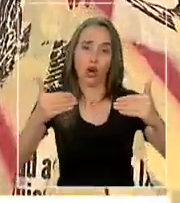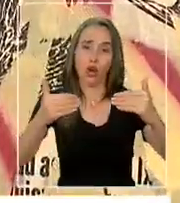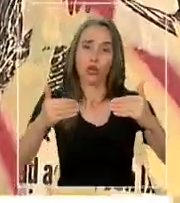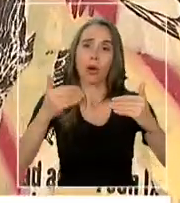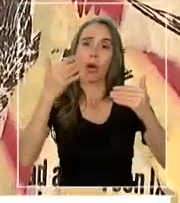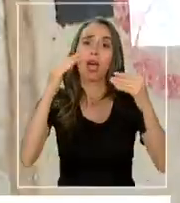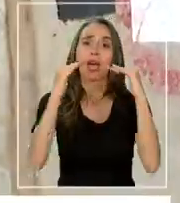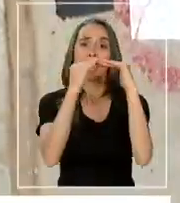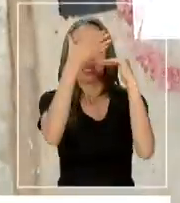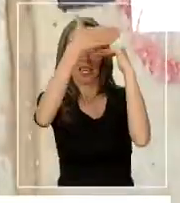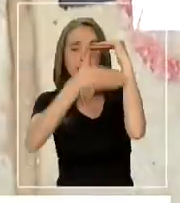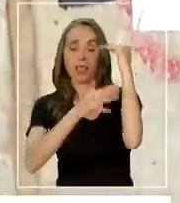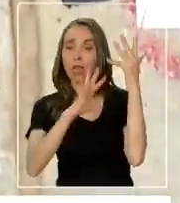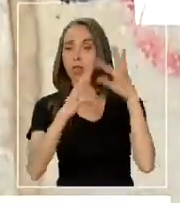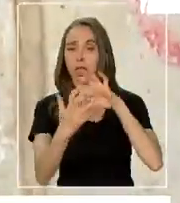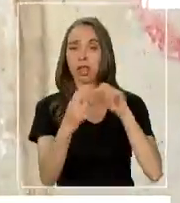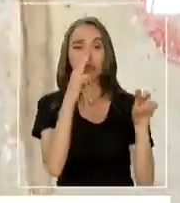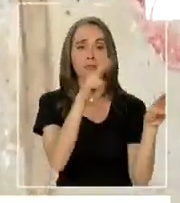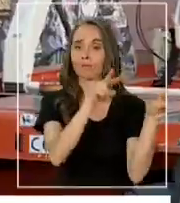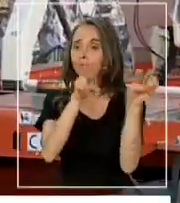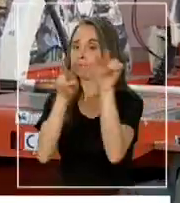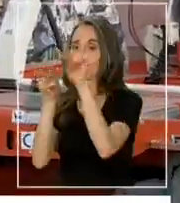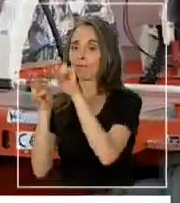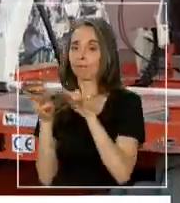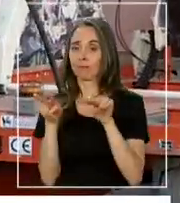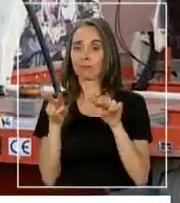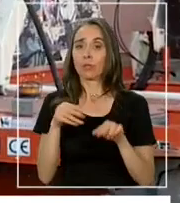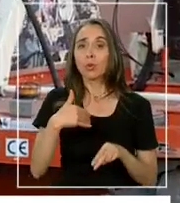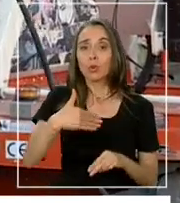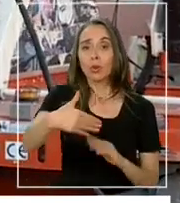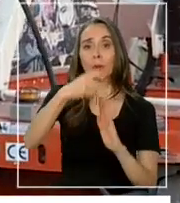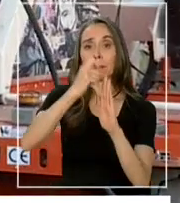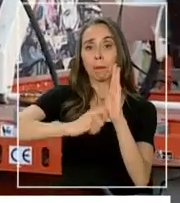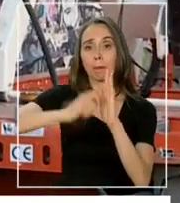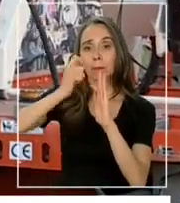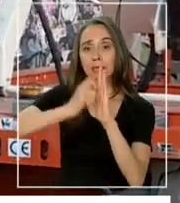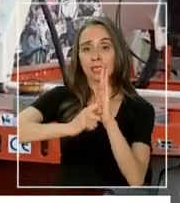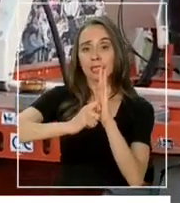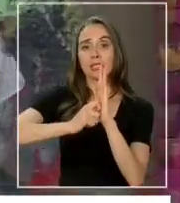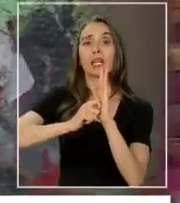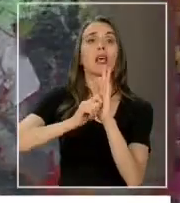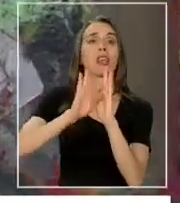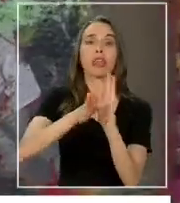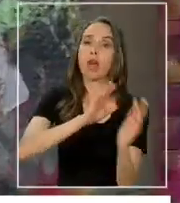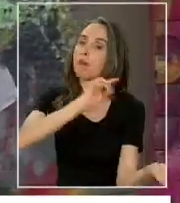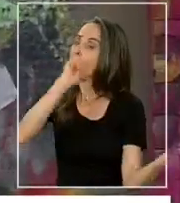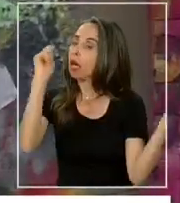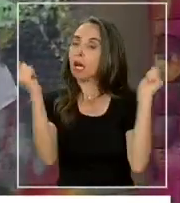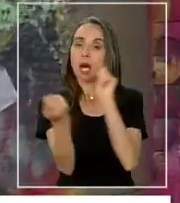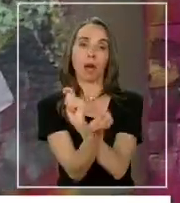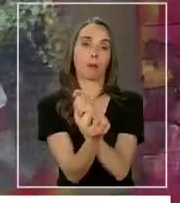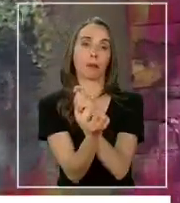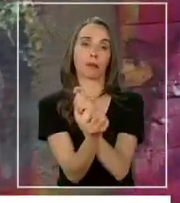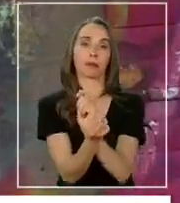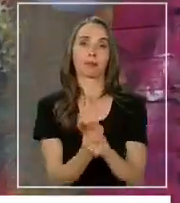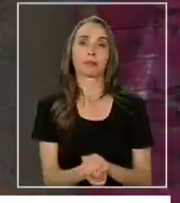mal estado. Un paisaje que dentro de los próximos meses debiera cambiar radicalmente.